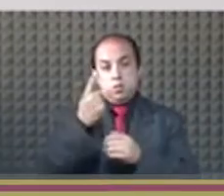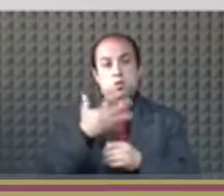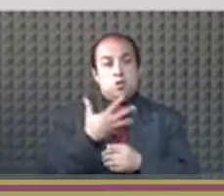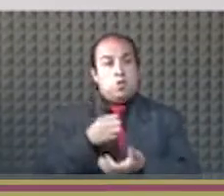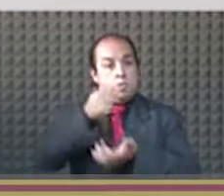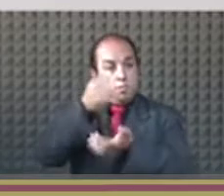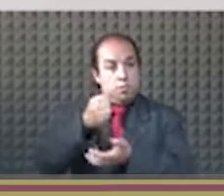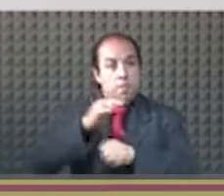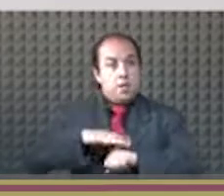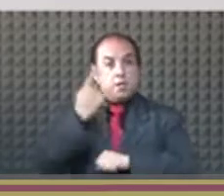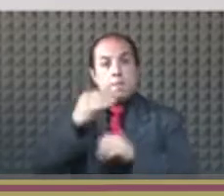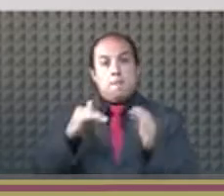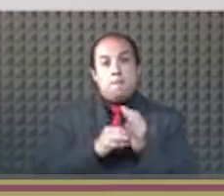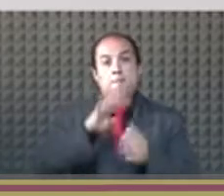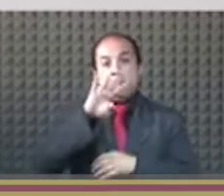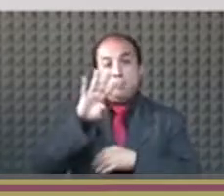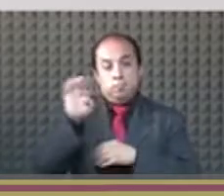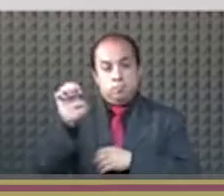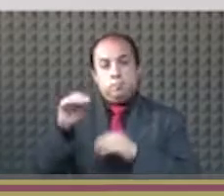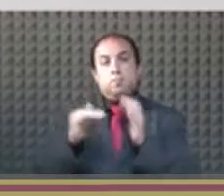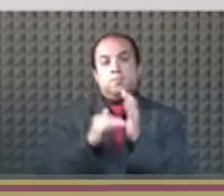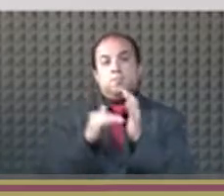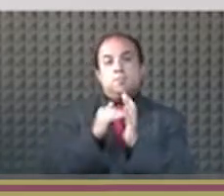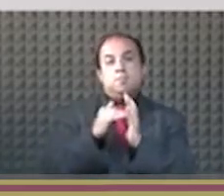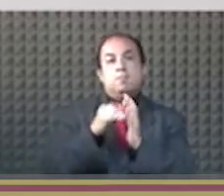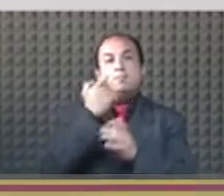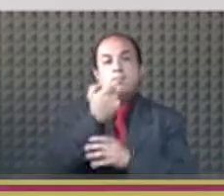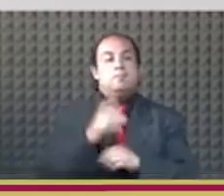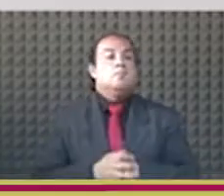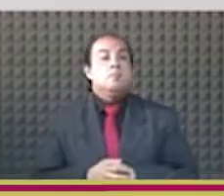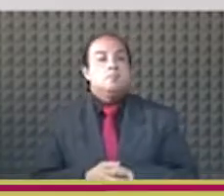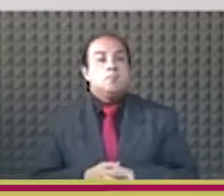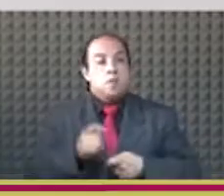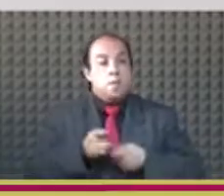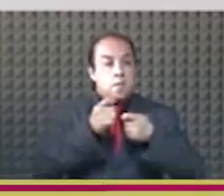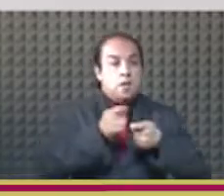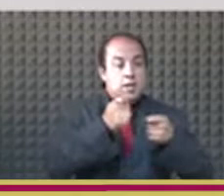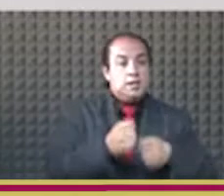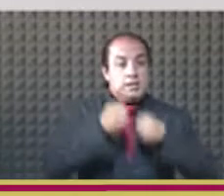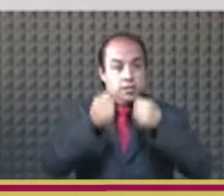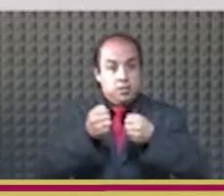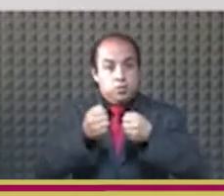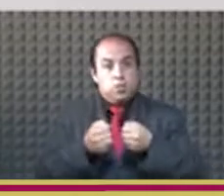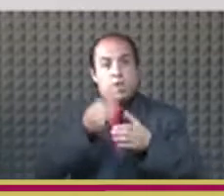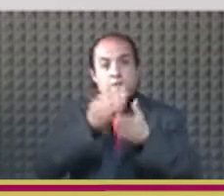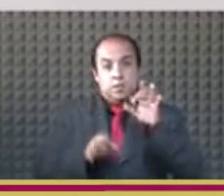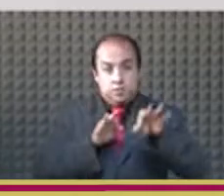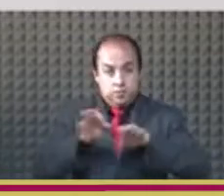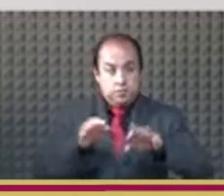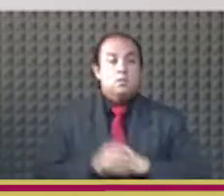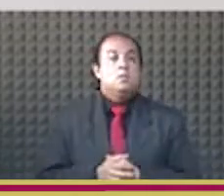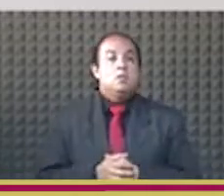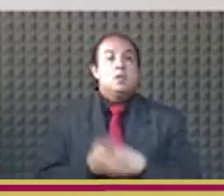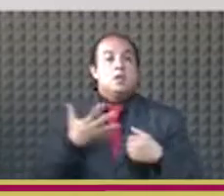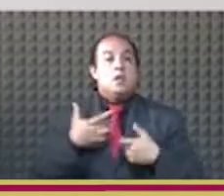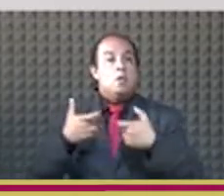un presupuesto de más de 1.400 millones de pesos para otorgar seguro de desempleo, crear cooperativas